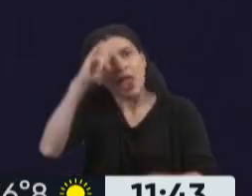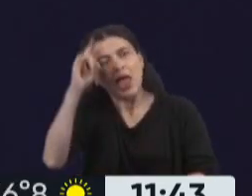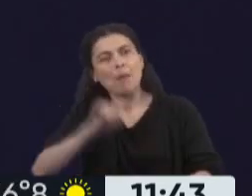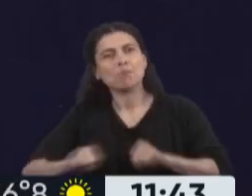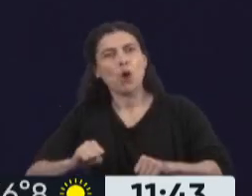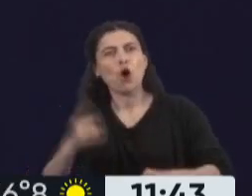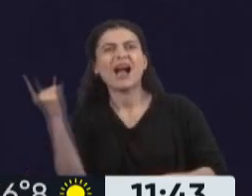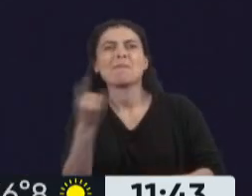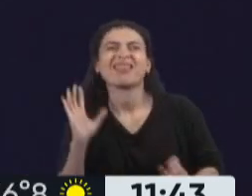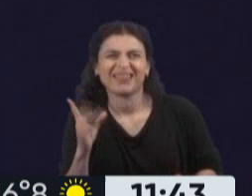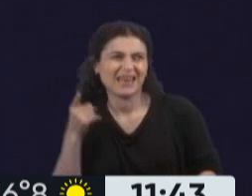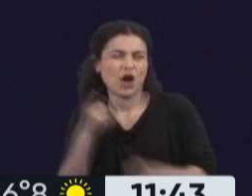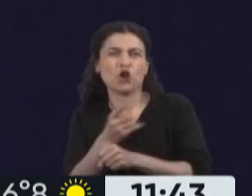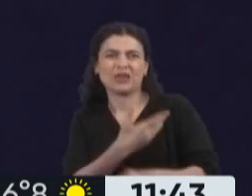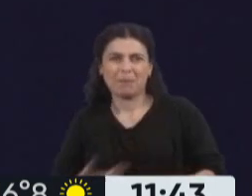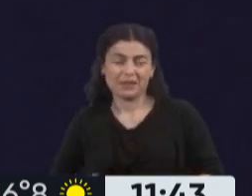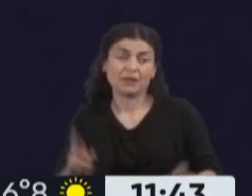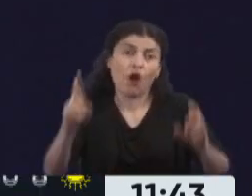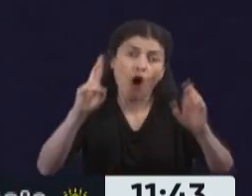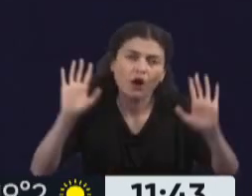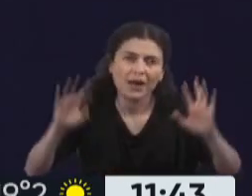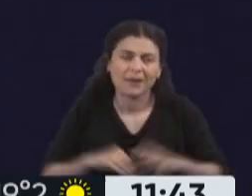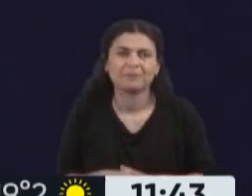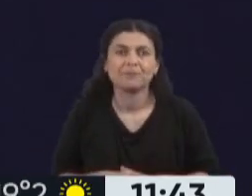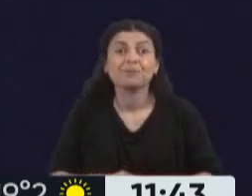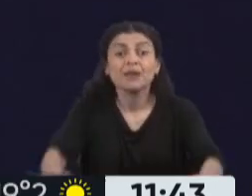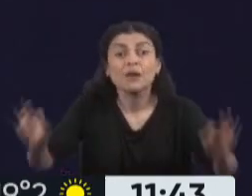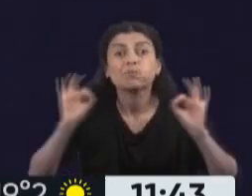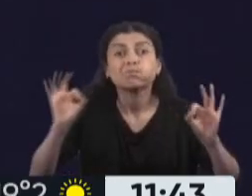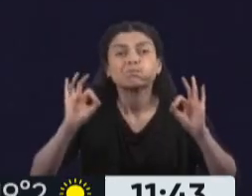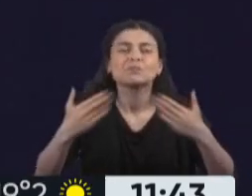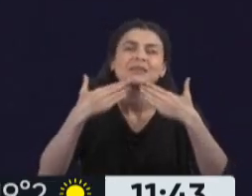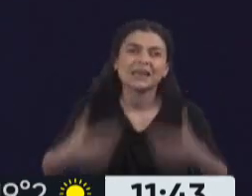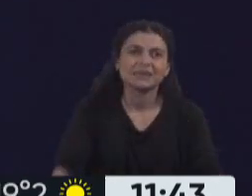producidas o transmitidas adrede. ¿Listo? Gracias.